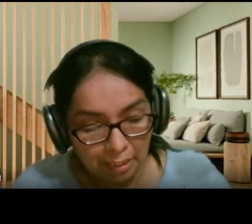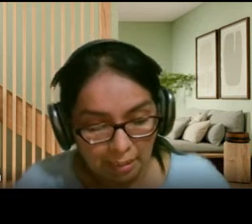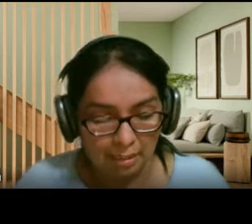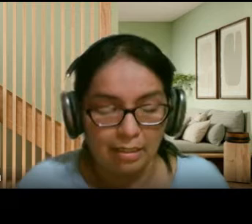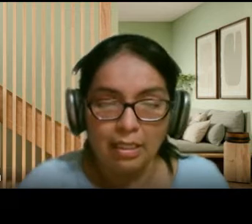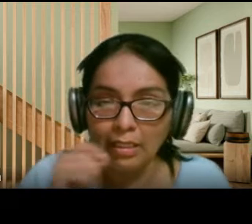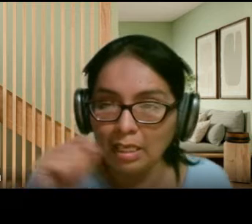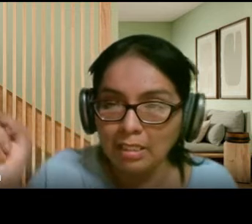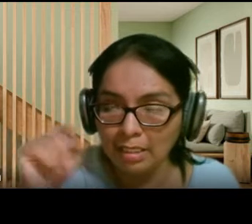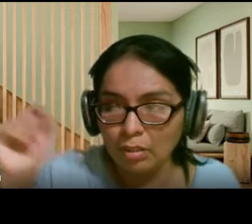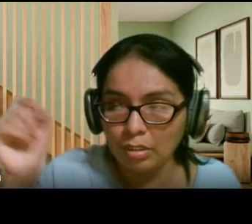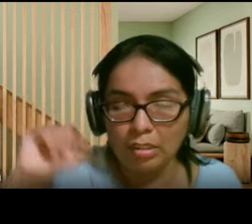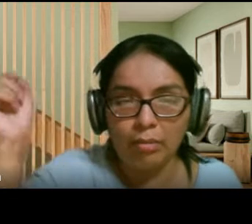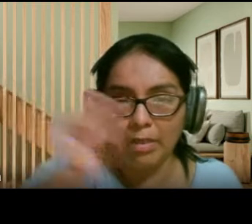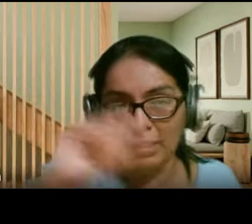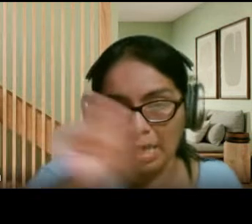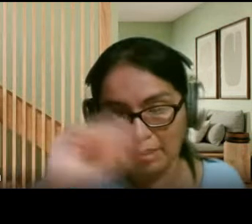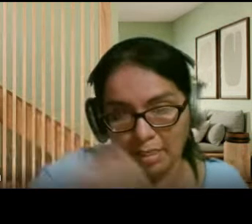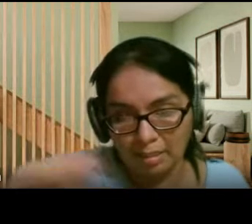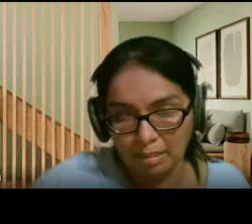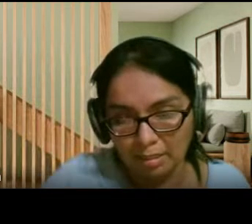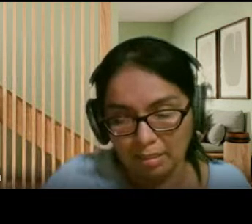te dice, si tienes estos síntomas,